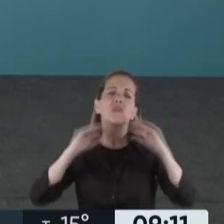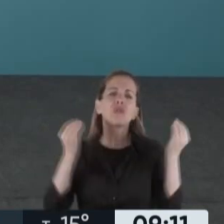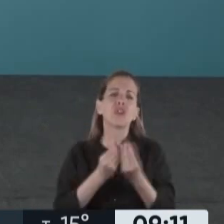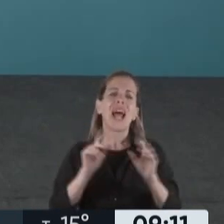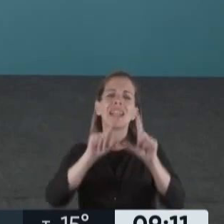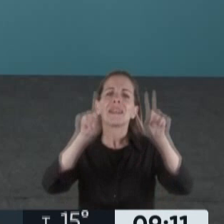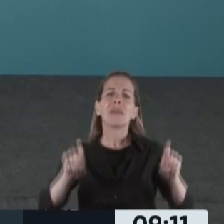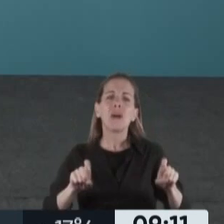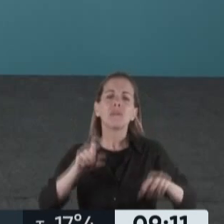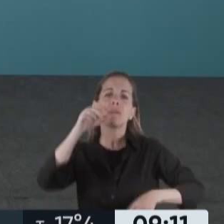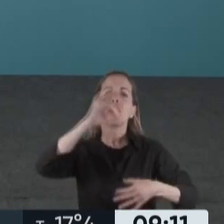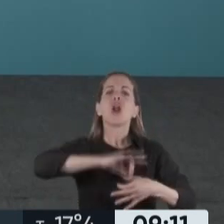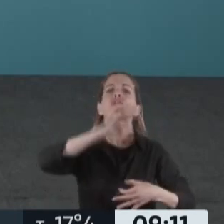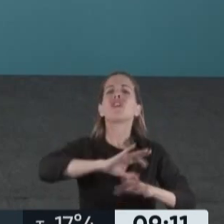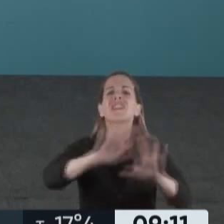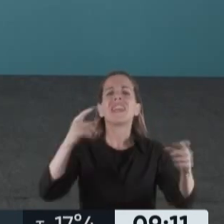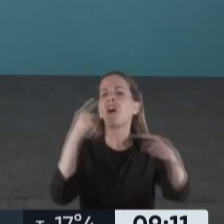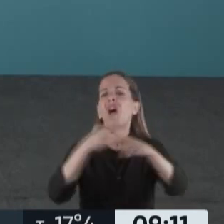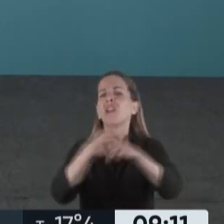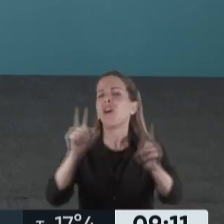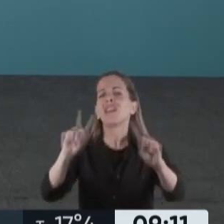género. Muchas gracias.